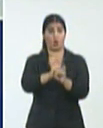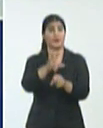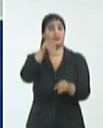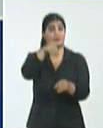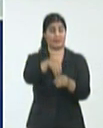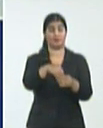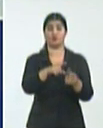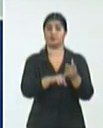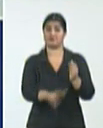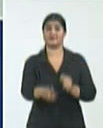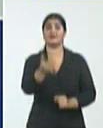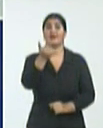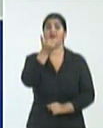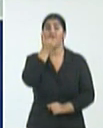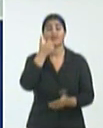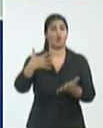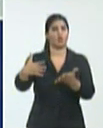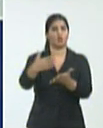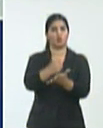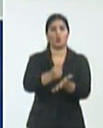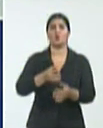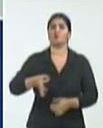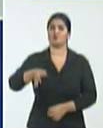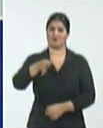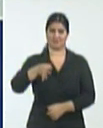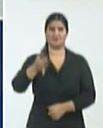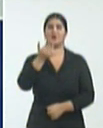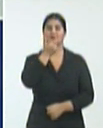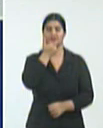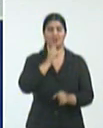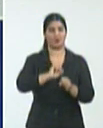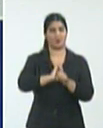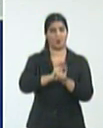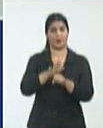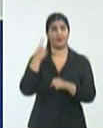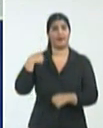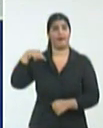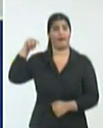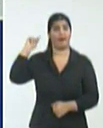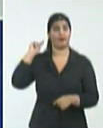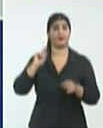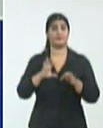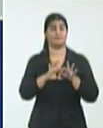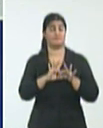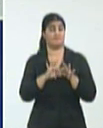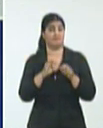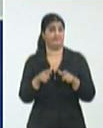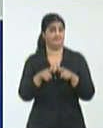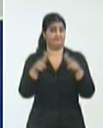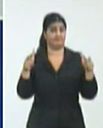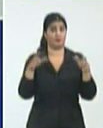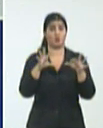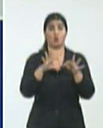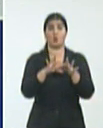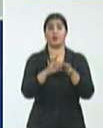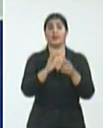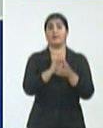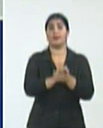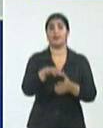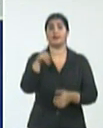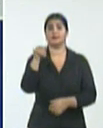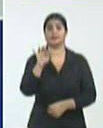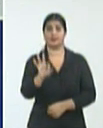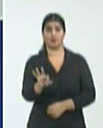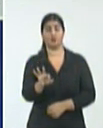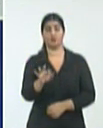afecta todos sus municipios. Ayer, los números mayores en Huila de Melena con 68